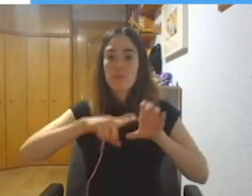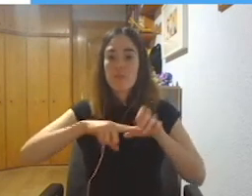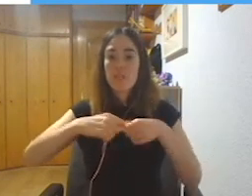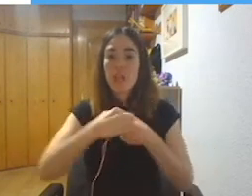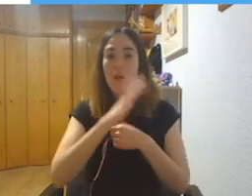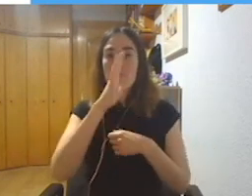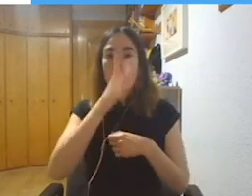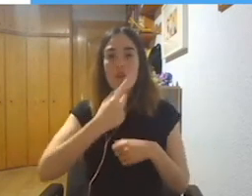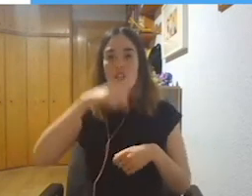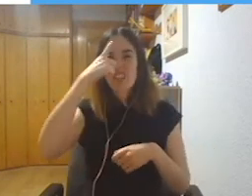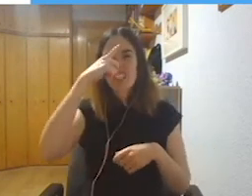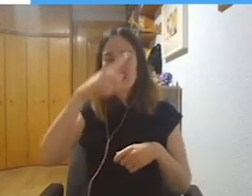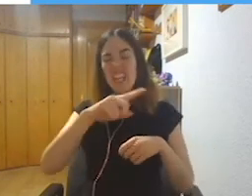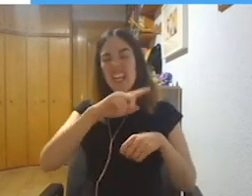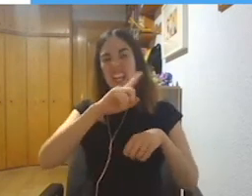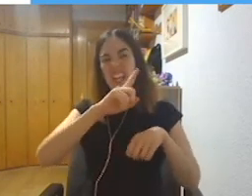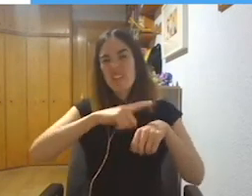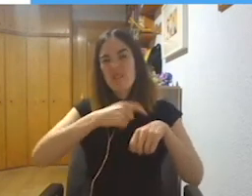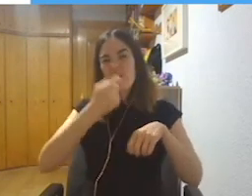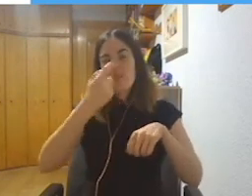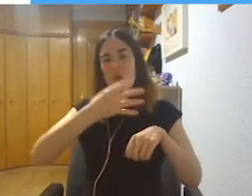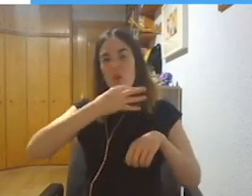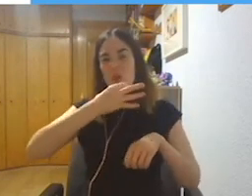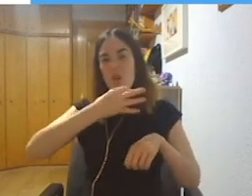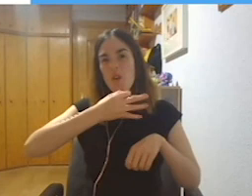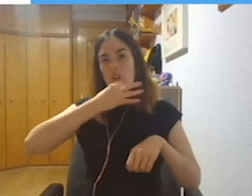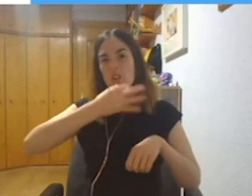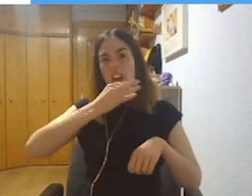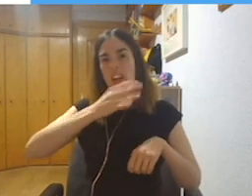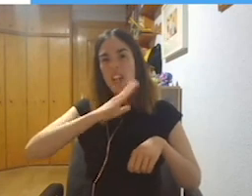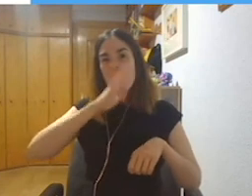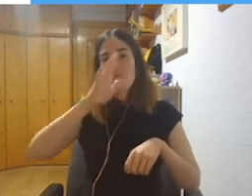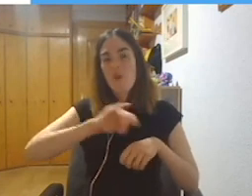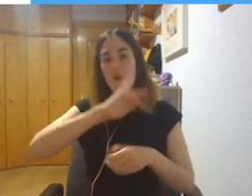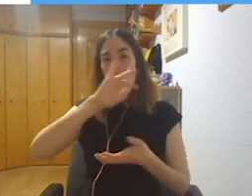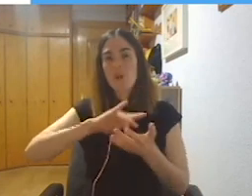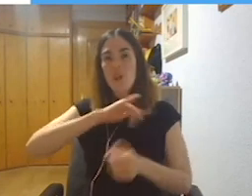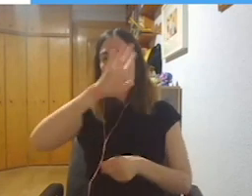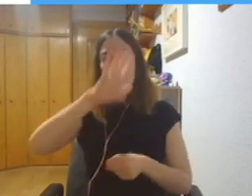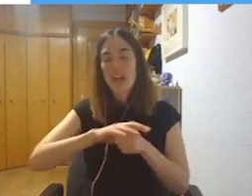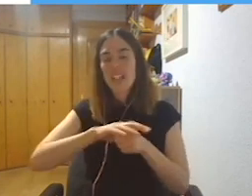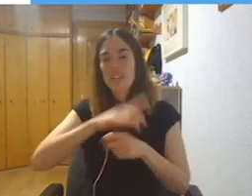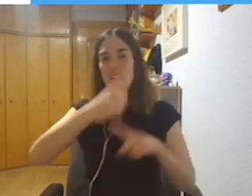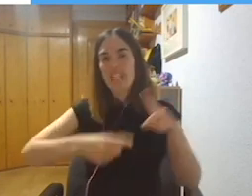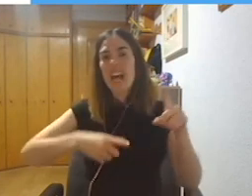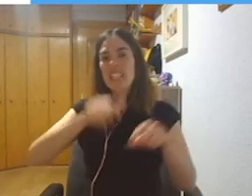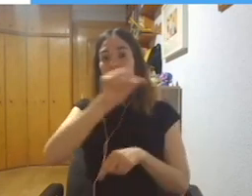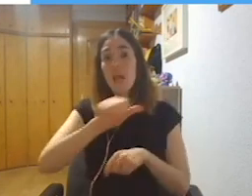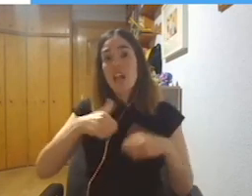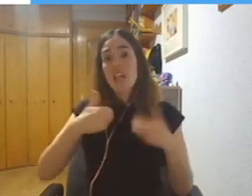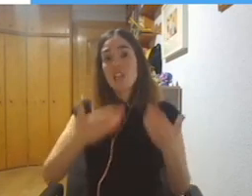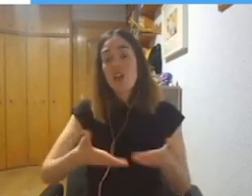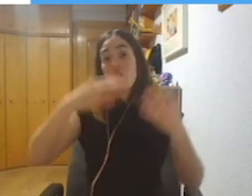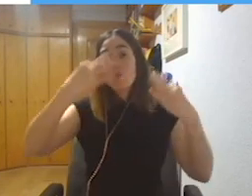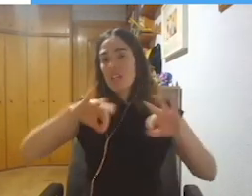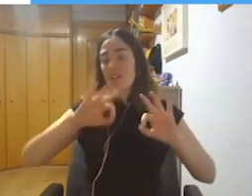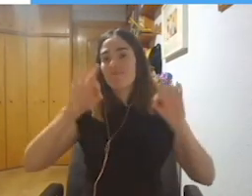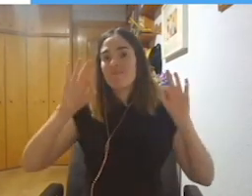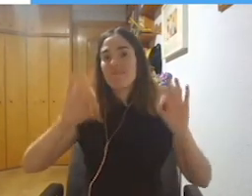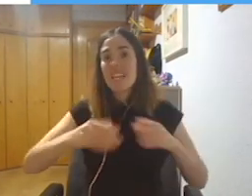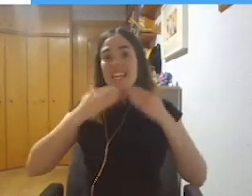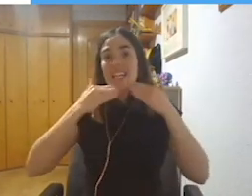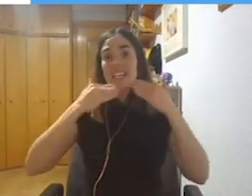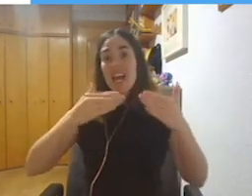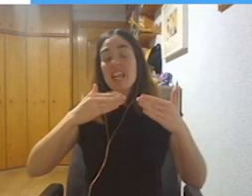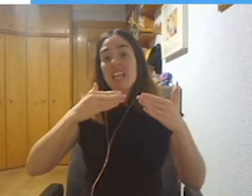que yo ya sé que son horas un poco tardías para un martes en medio de la semana. Entonces, solamente eso, muchas gracias,